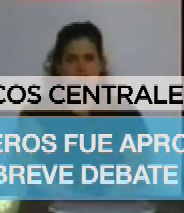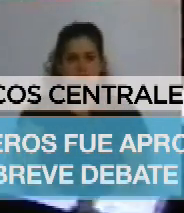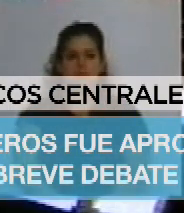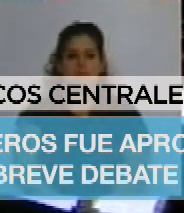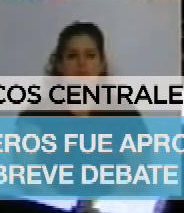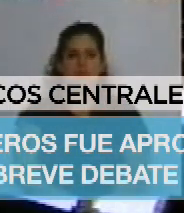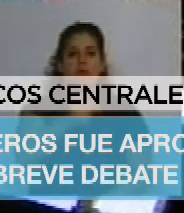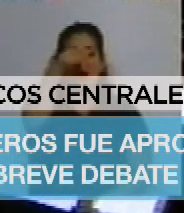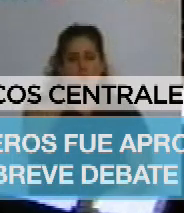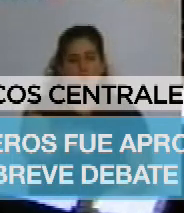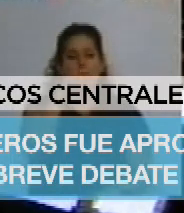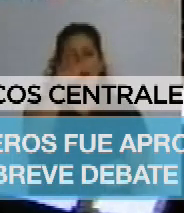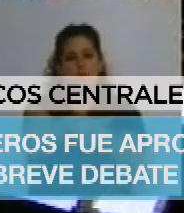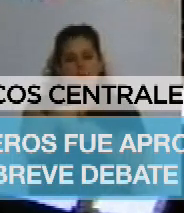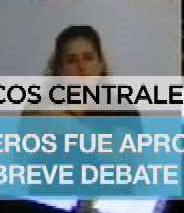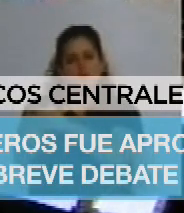Vamos a votar